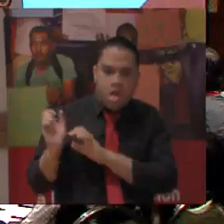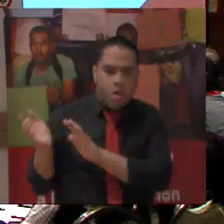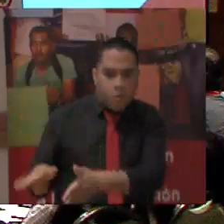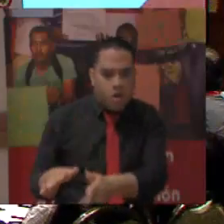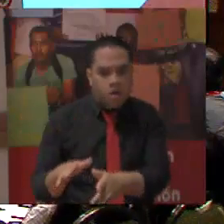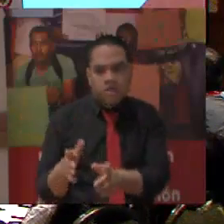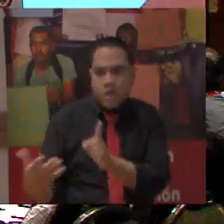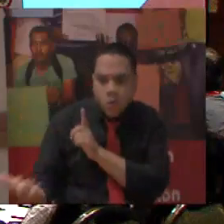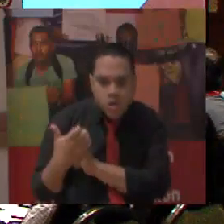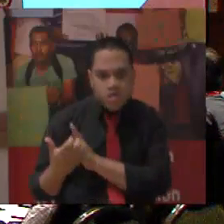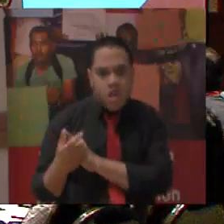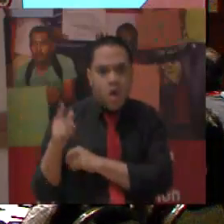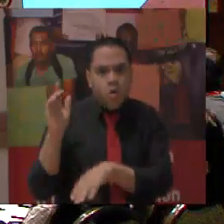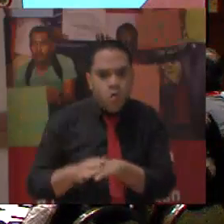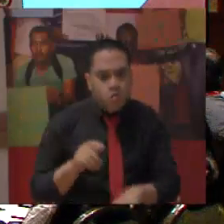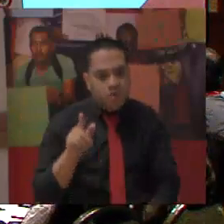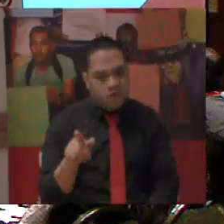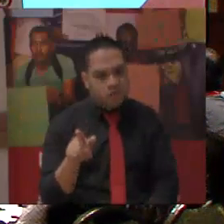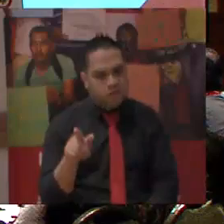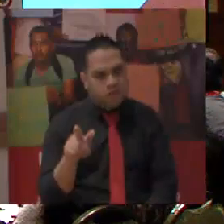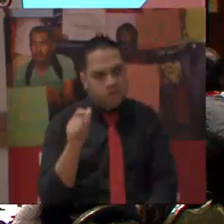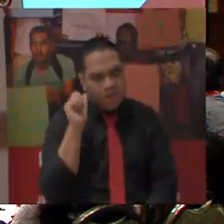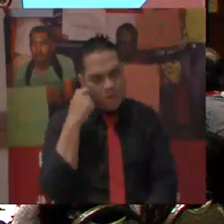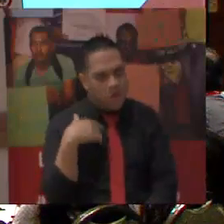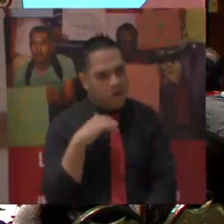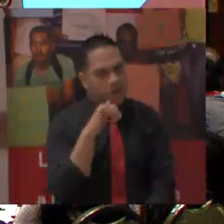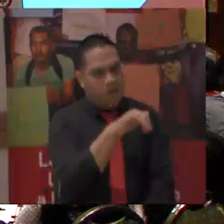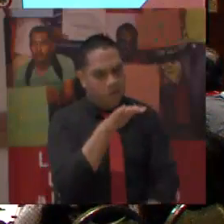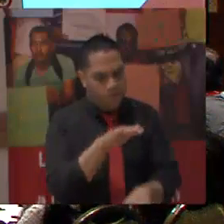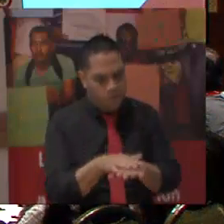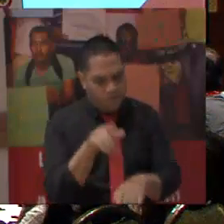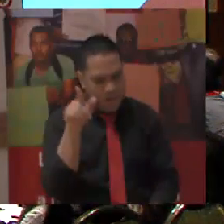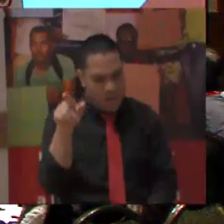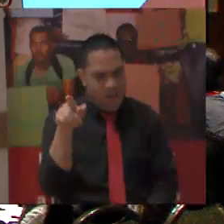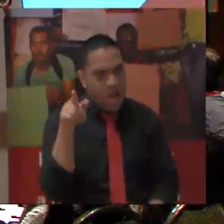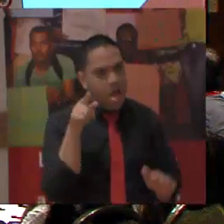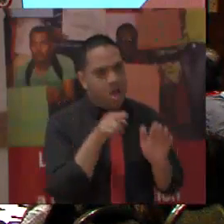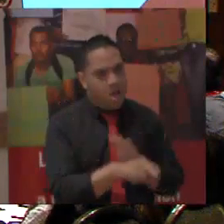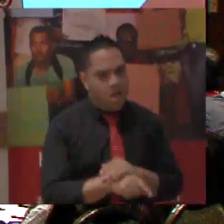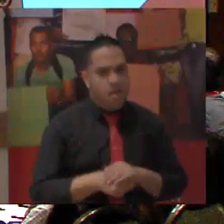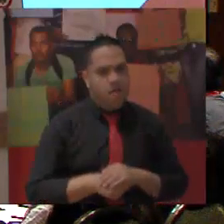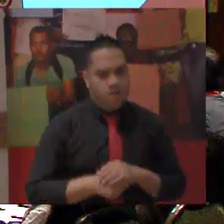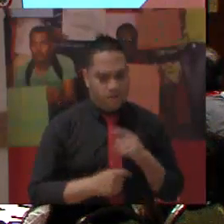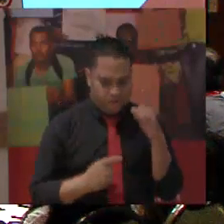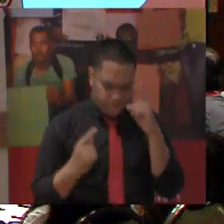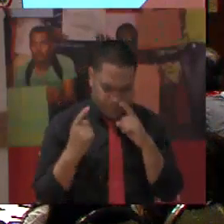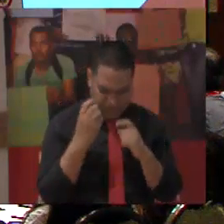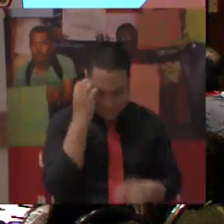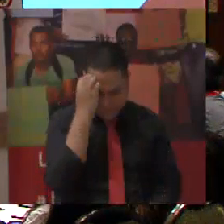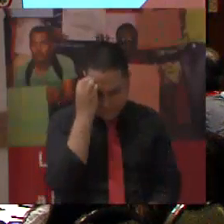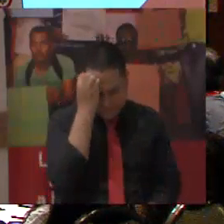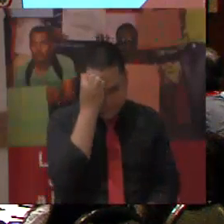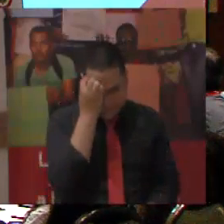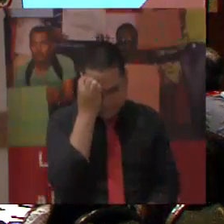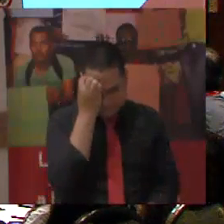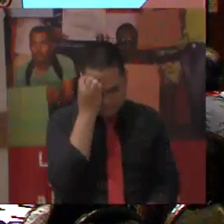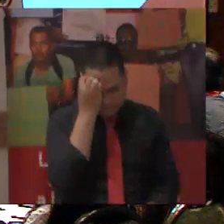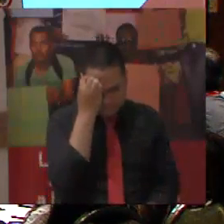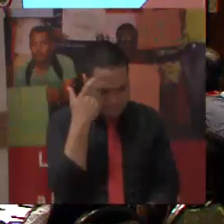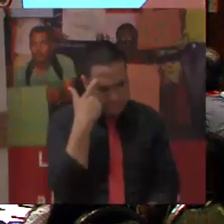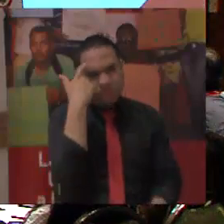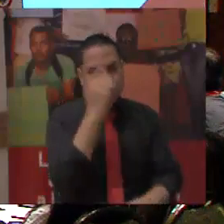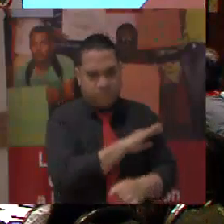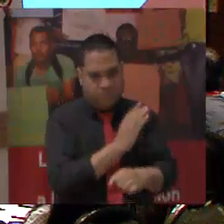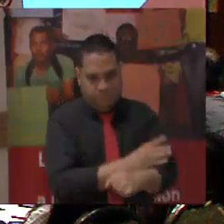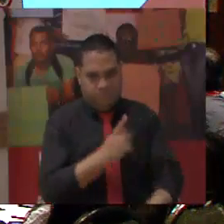secuestrados. Pero después, pues, digamos, me saqué la fuerza para hacerlo, entré